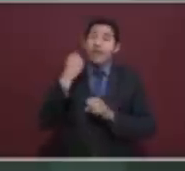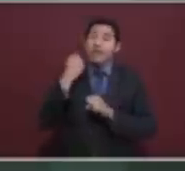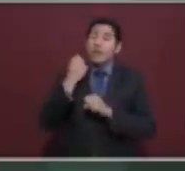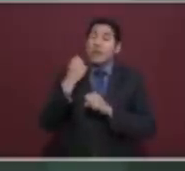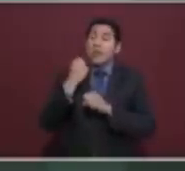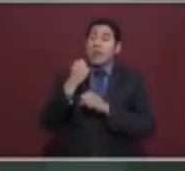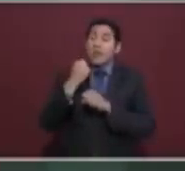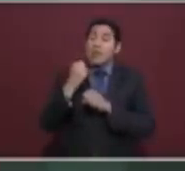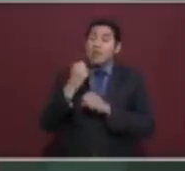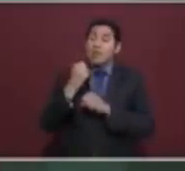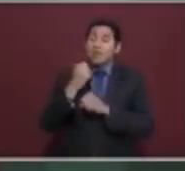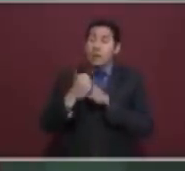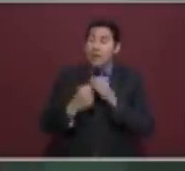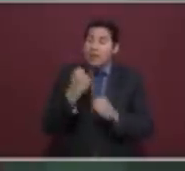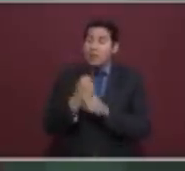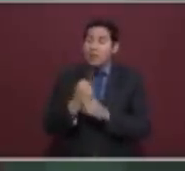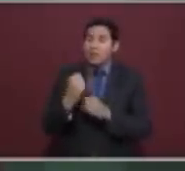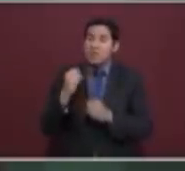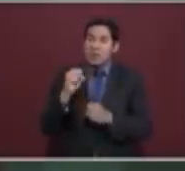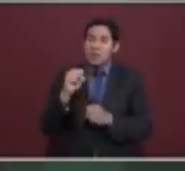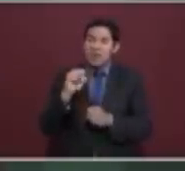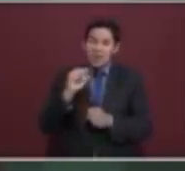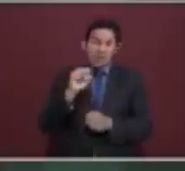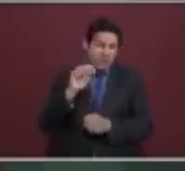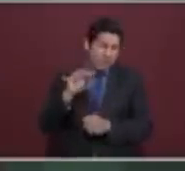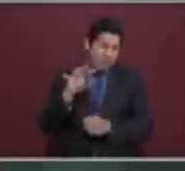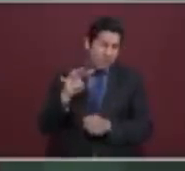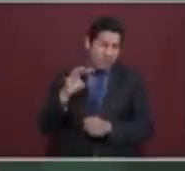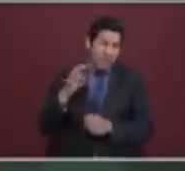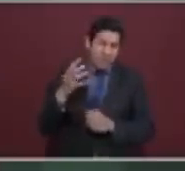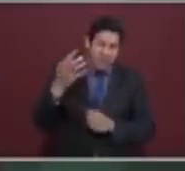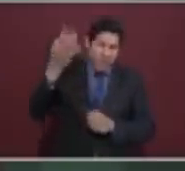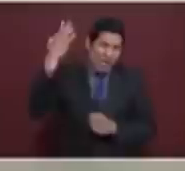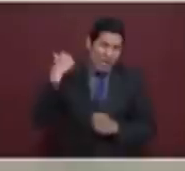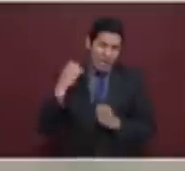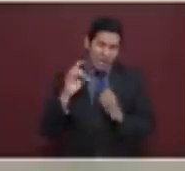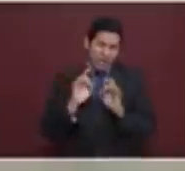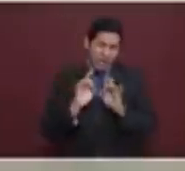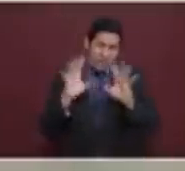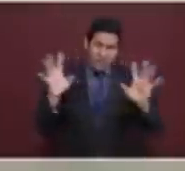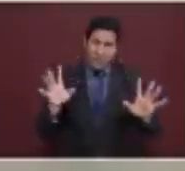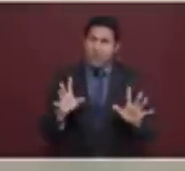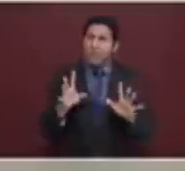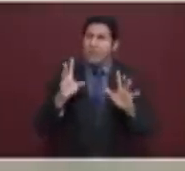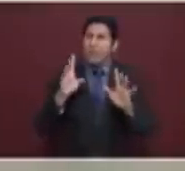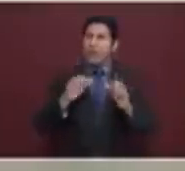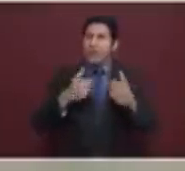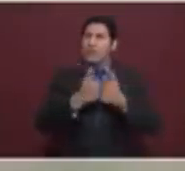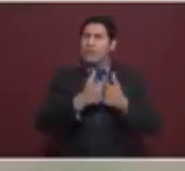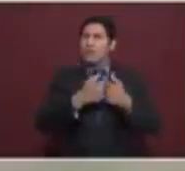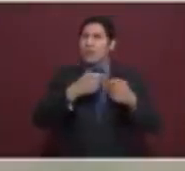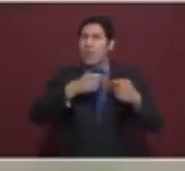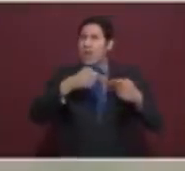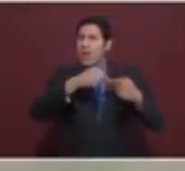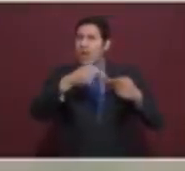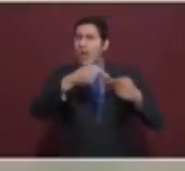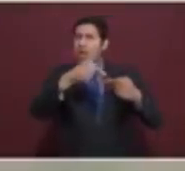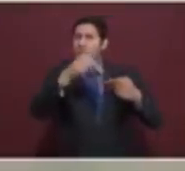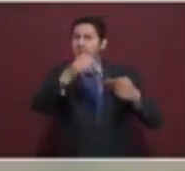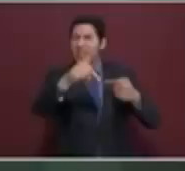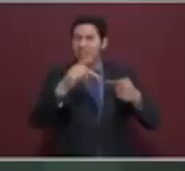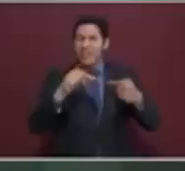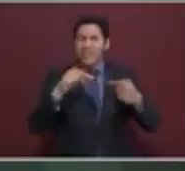después de el gran zarpazo luego que se mueve la frontera hasta el río bravo